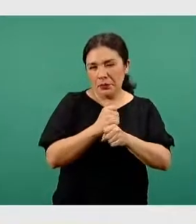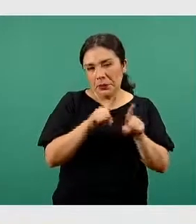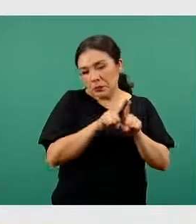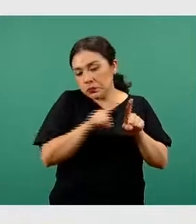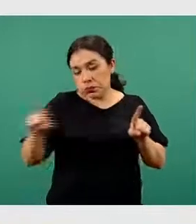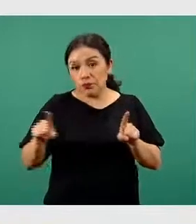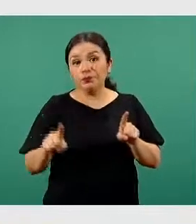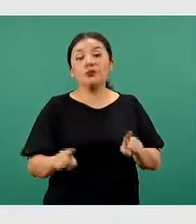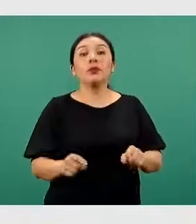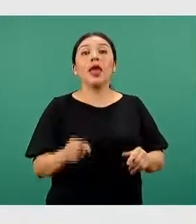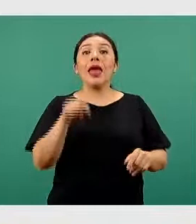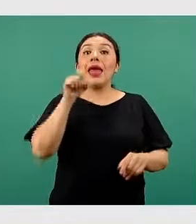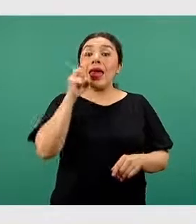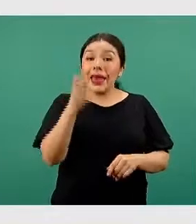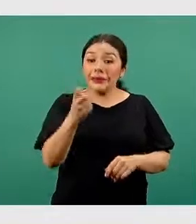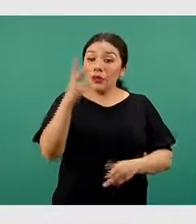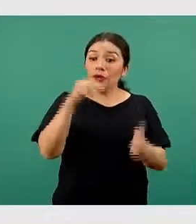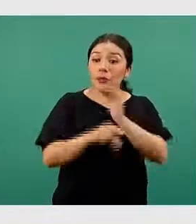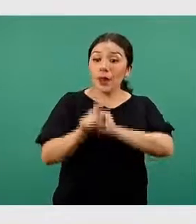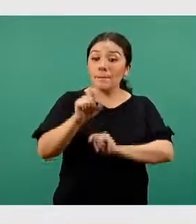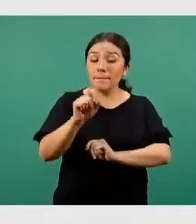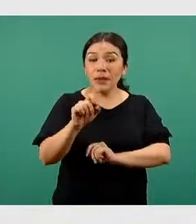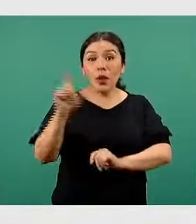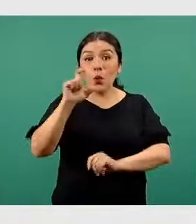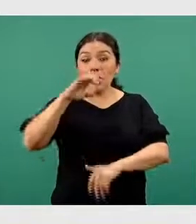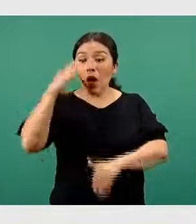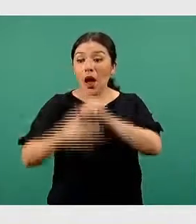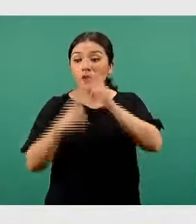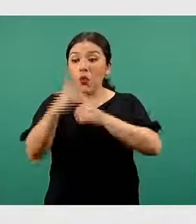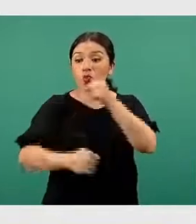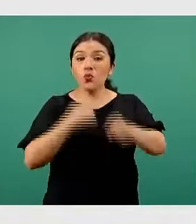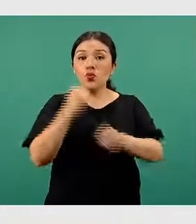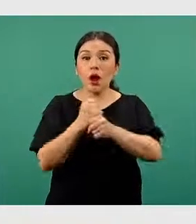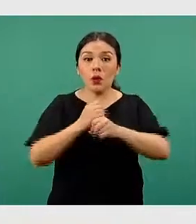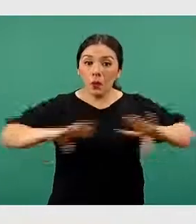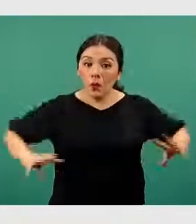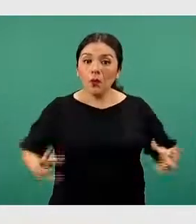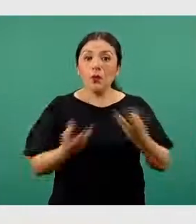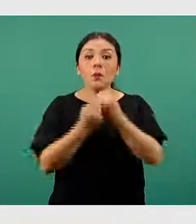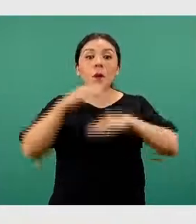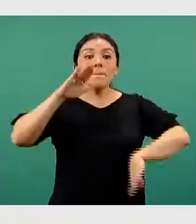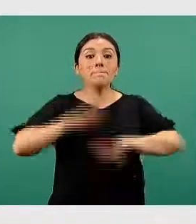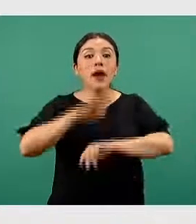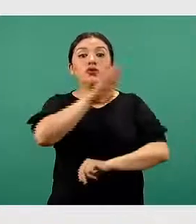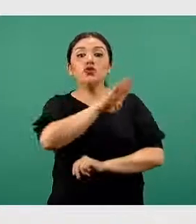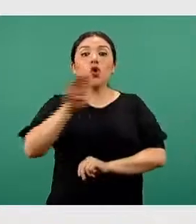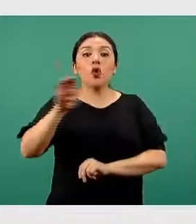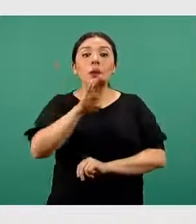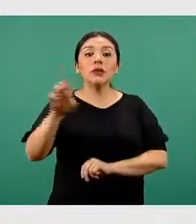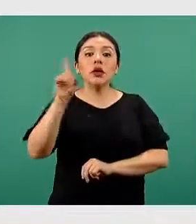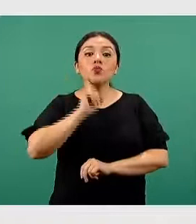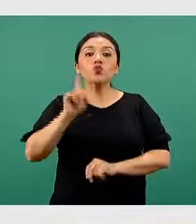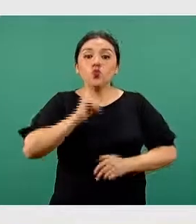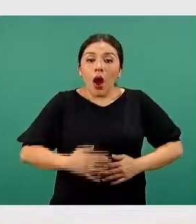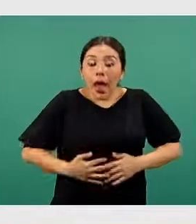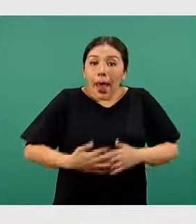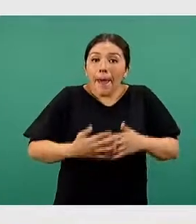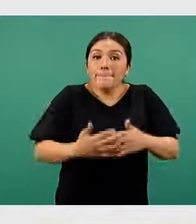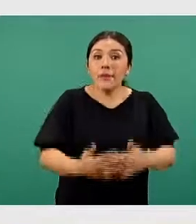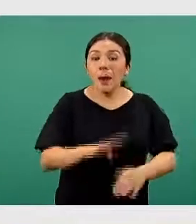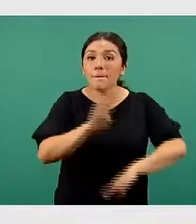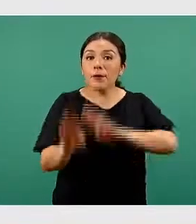2020 cerramos el año con un total de más de 900 muertes maternas, fueron un total